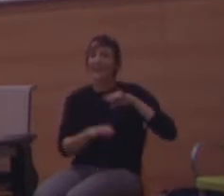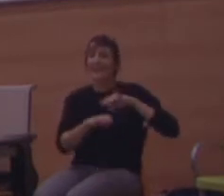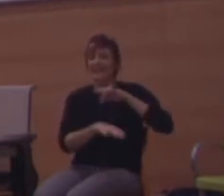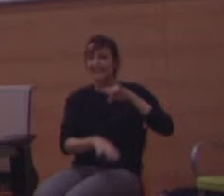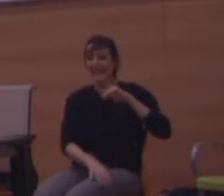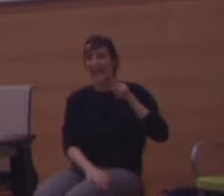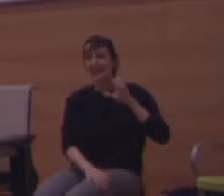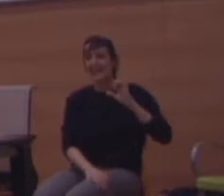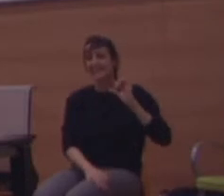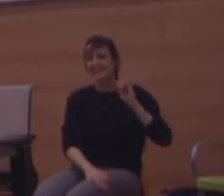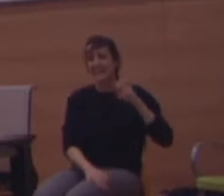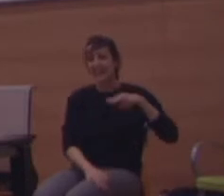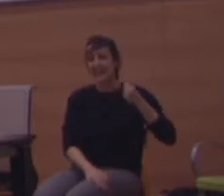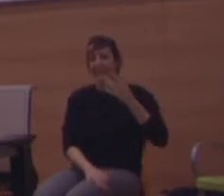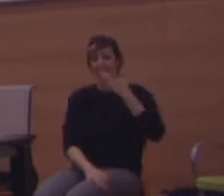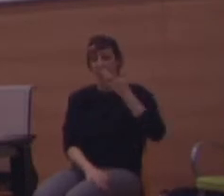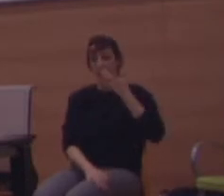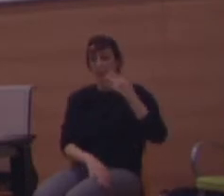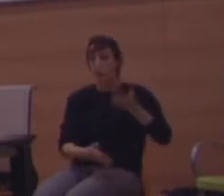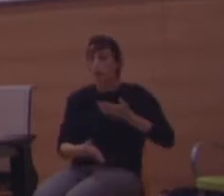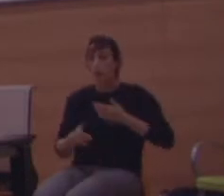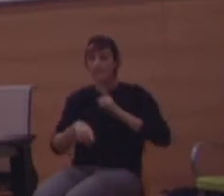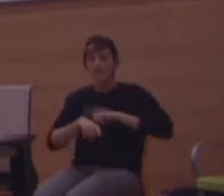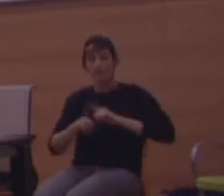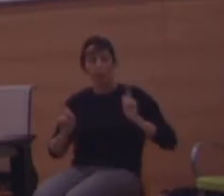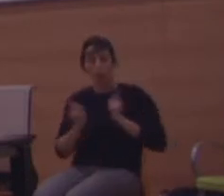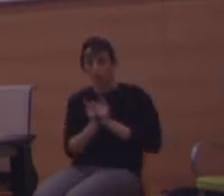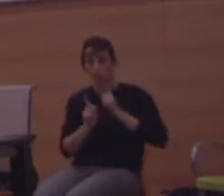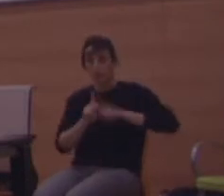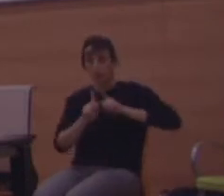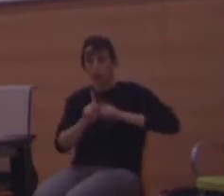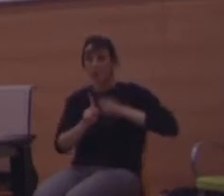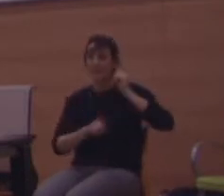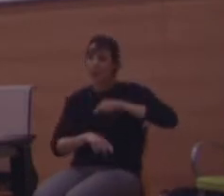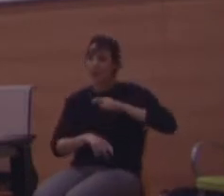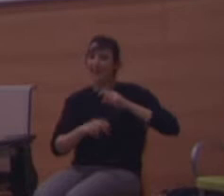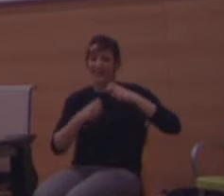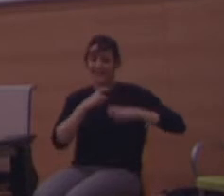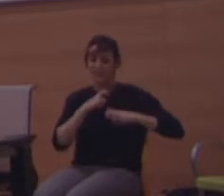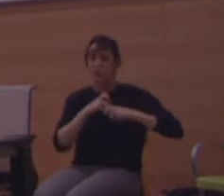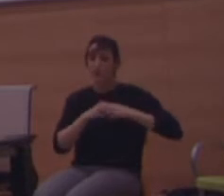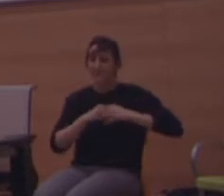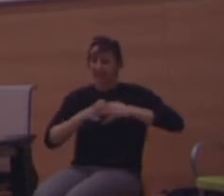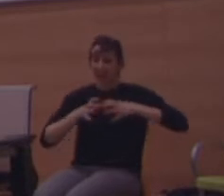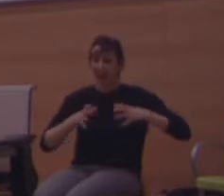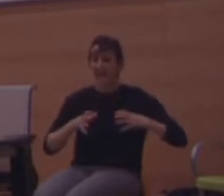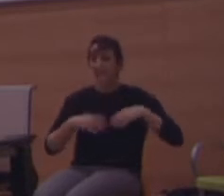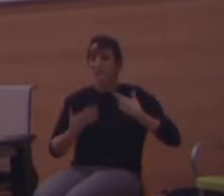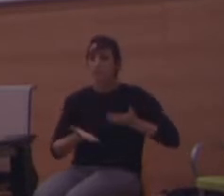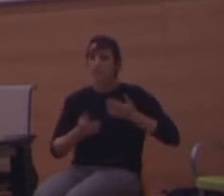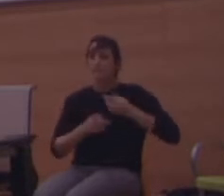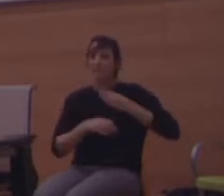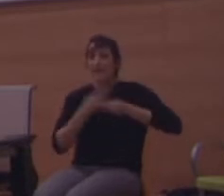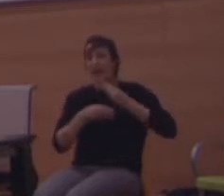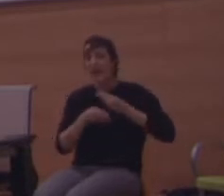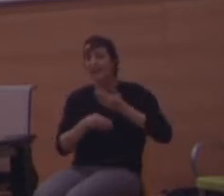Estas se usan a corto o medio plazo, las lesiones también tienen que ser lesiones de gran tamaño y cuando se ponen cuando los fieltros ya son